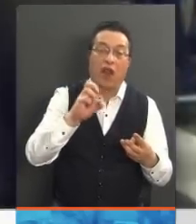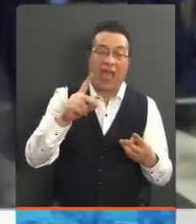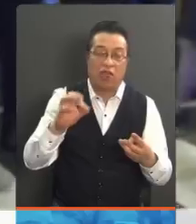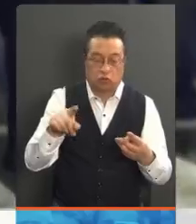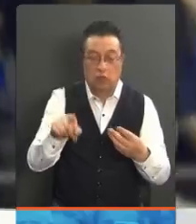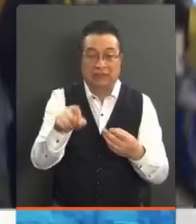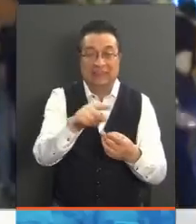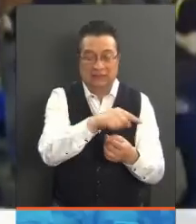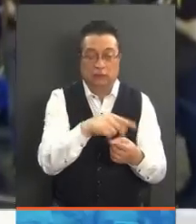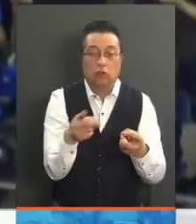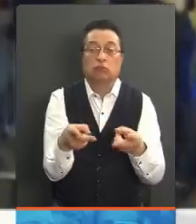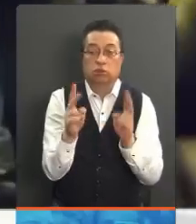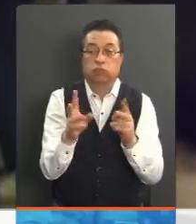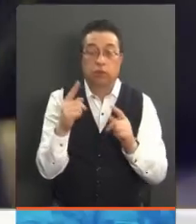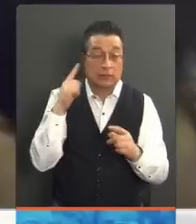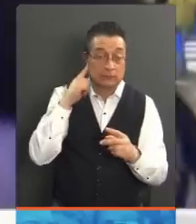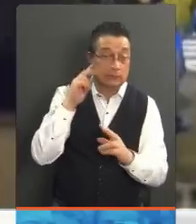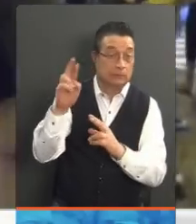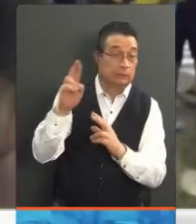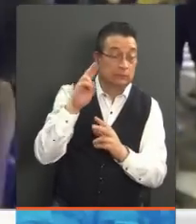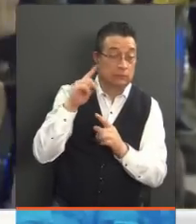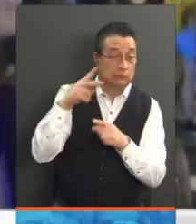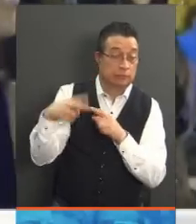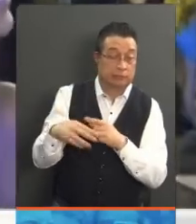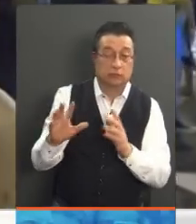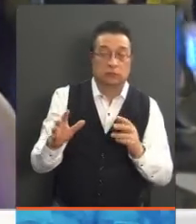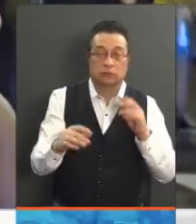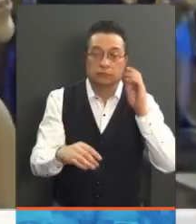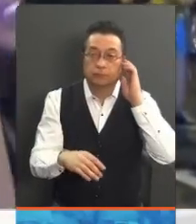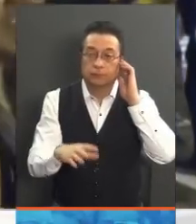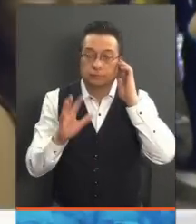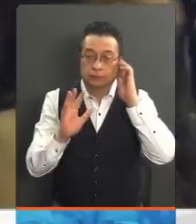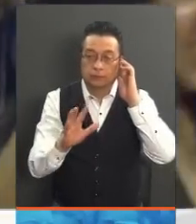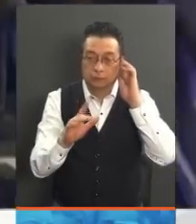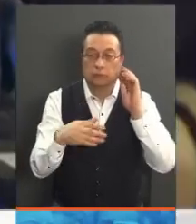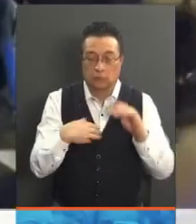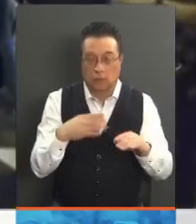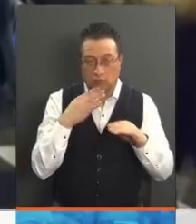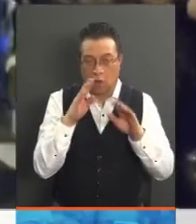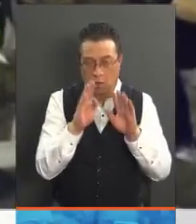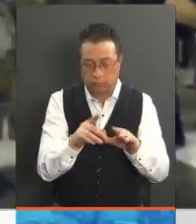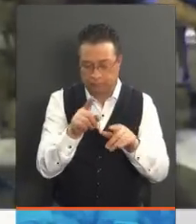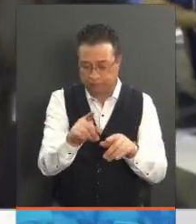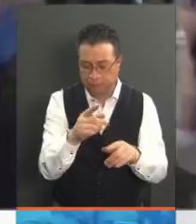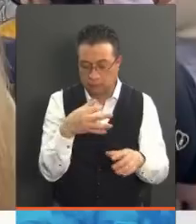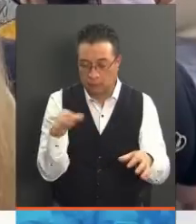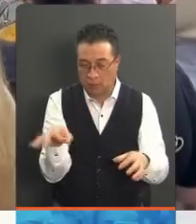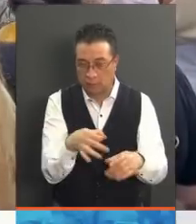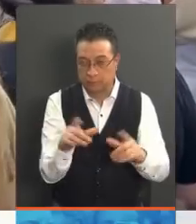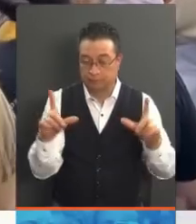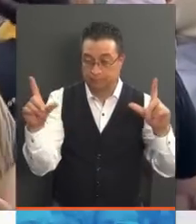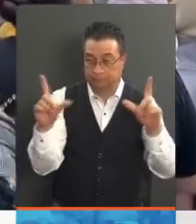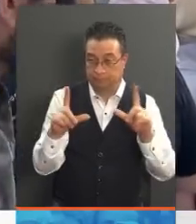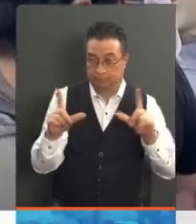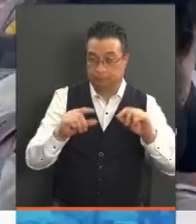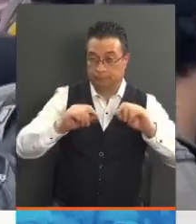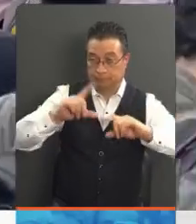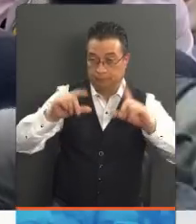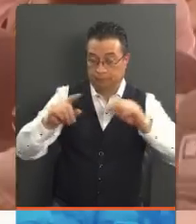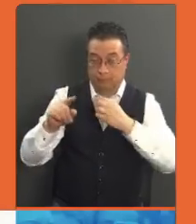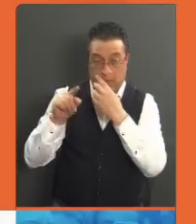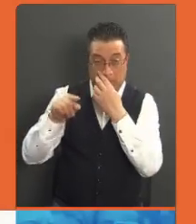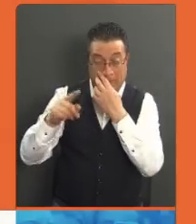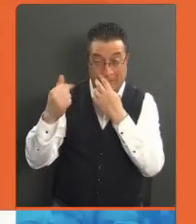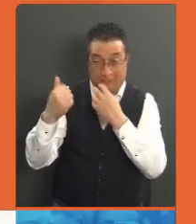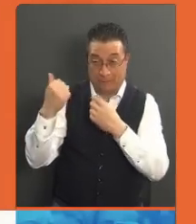estados. No tengo retorno, Ramón. Sí, Carlos. Apoyo tu relato con la siguiente gráfica que desplegamos en nuestra